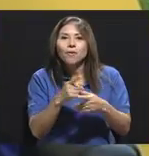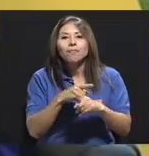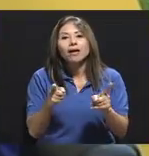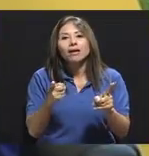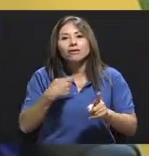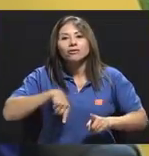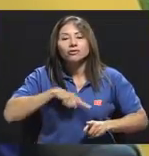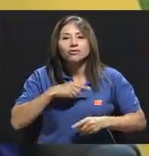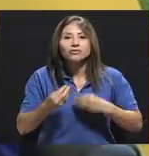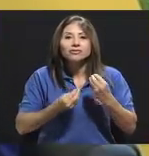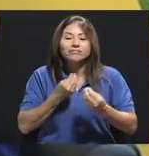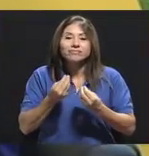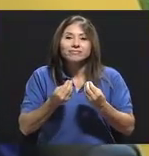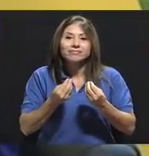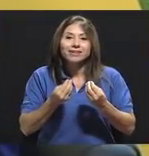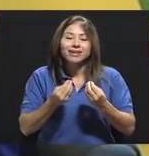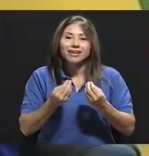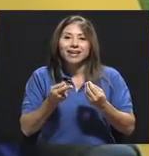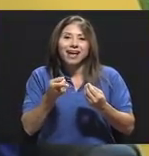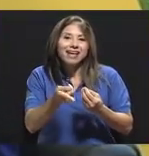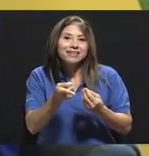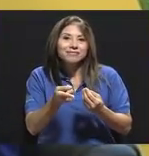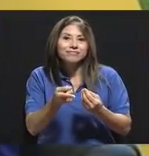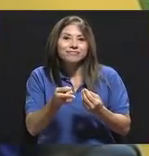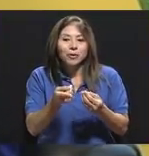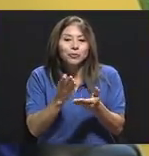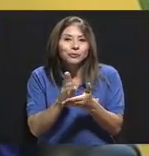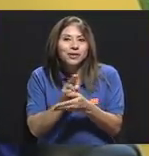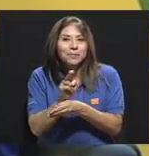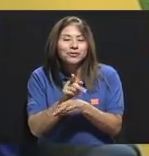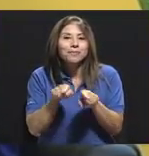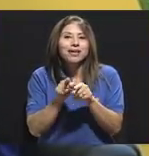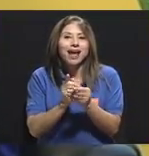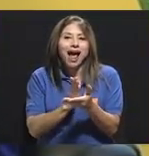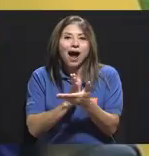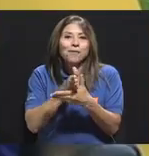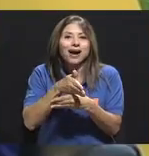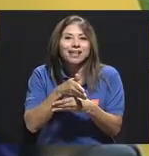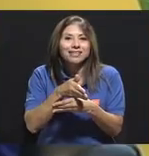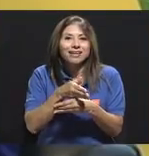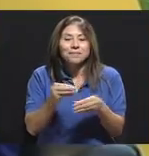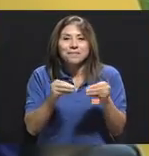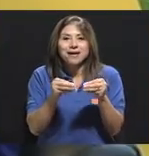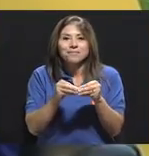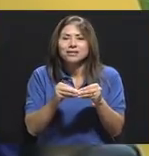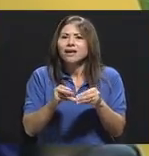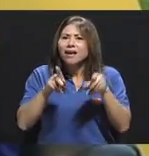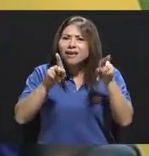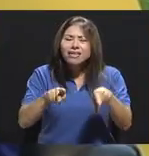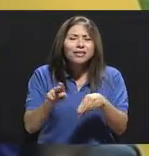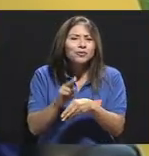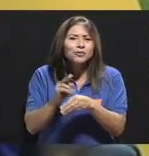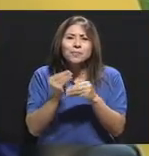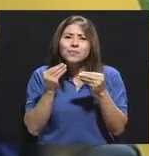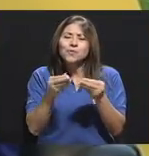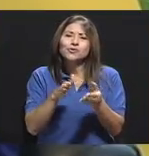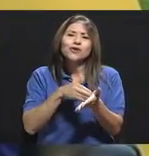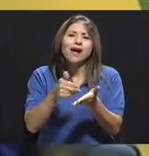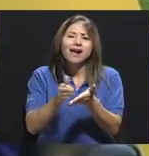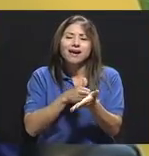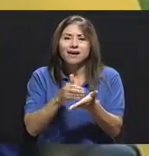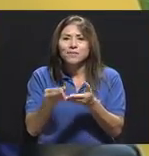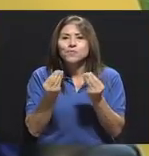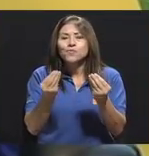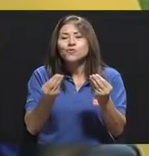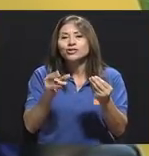a veces un poquito más de eh aguacate verdad Entonces hay gente que usa mucha natilla mucho queso crema y ahí sí trabajo que el